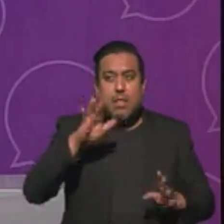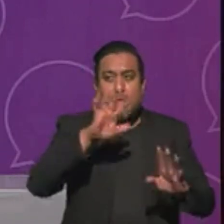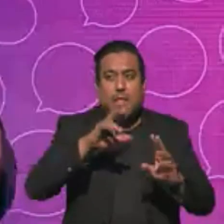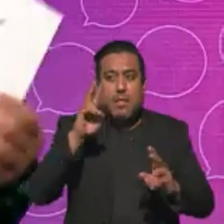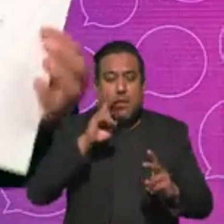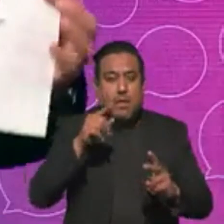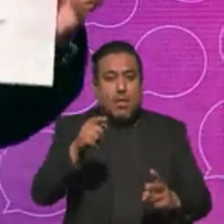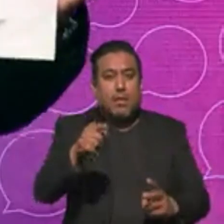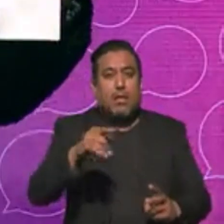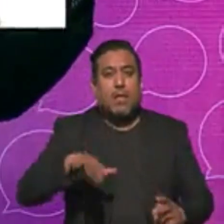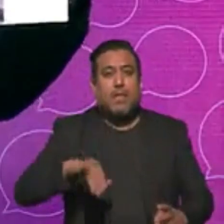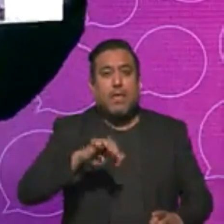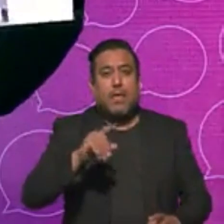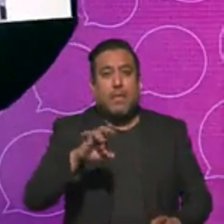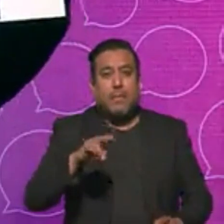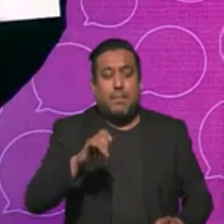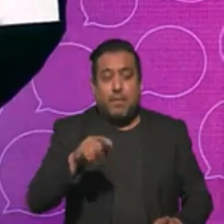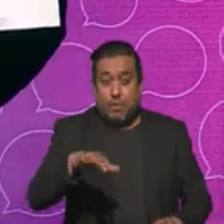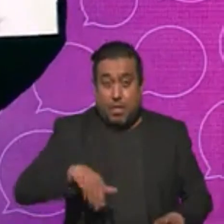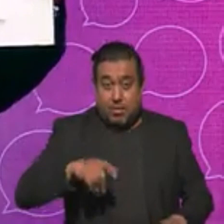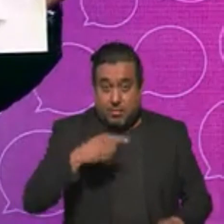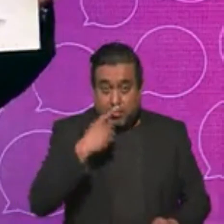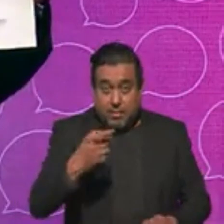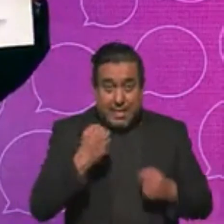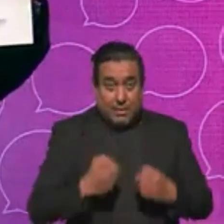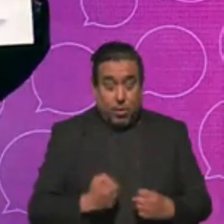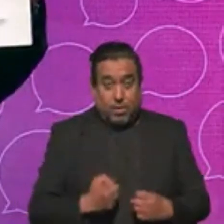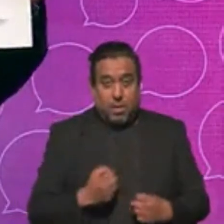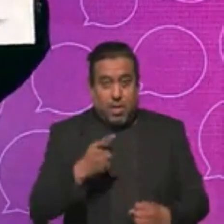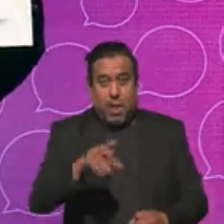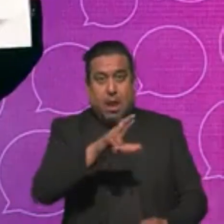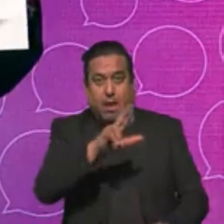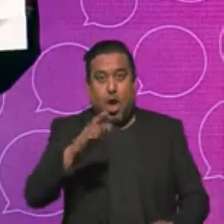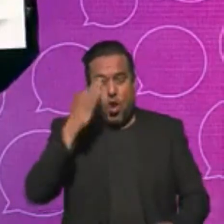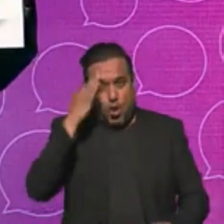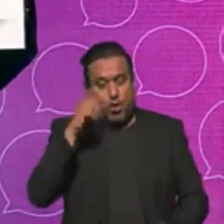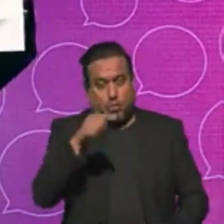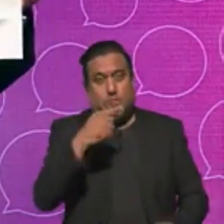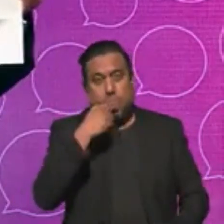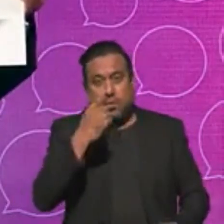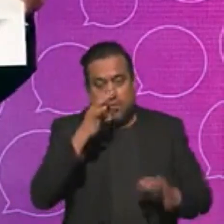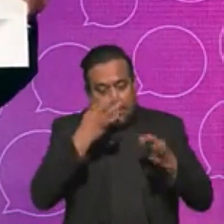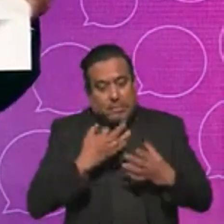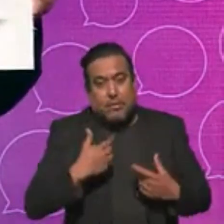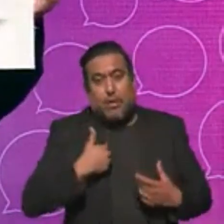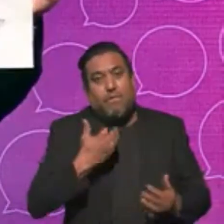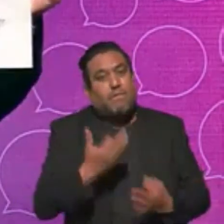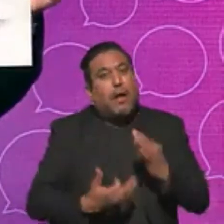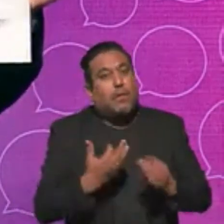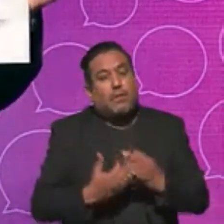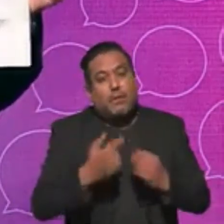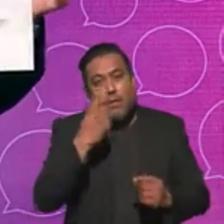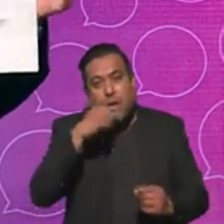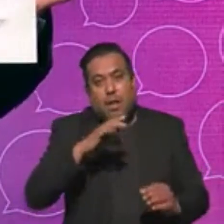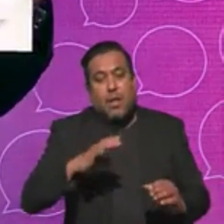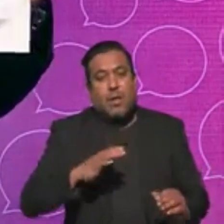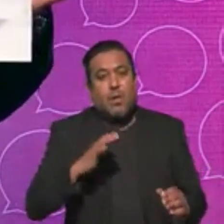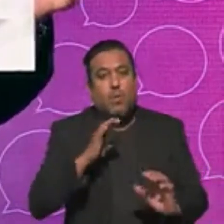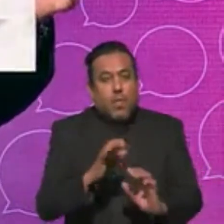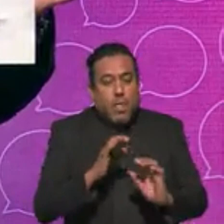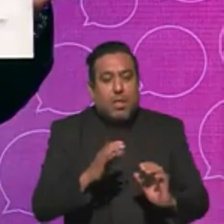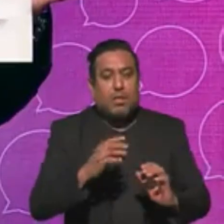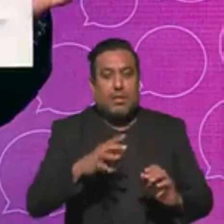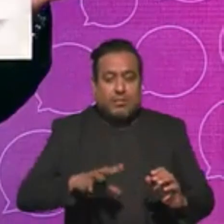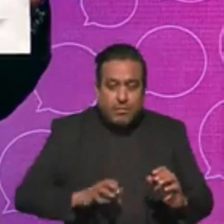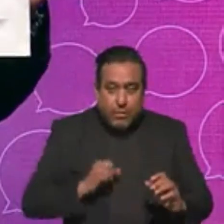gel Mendoza mencionó en el tema de la seguridad que reconoce el mismo que han sido insuficientes los recursos y